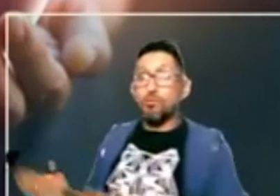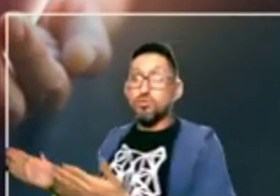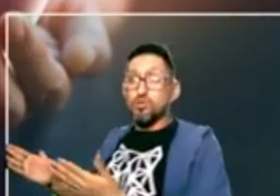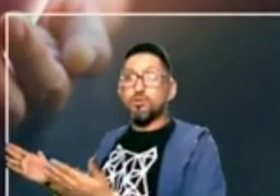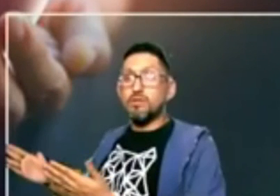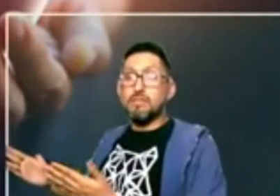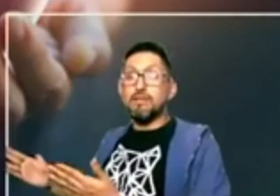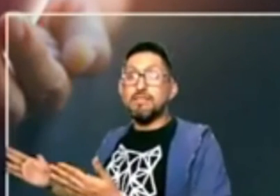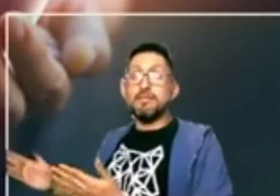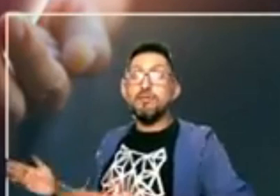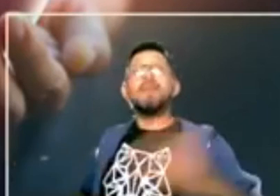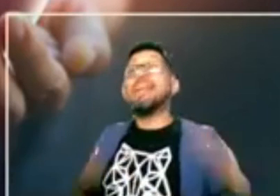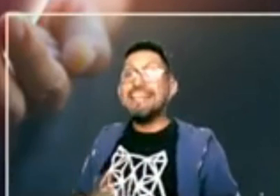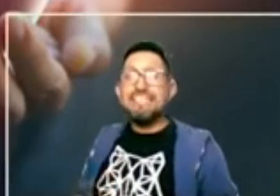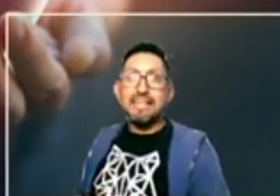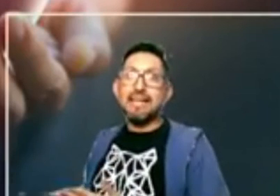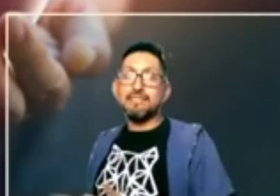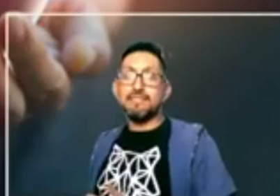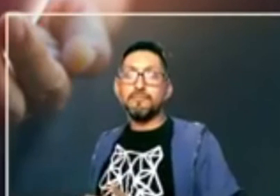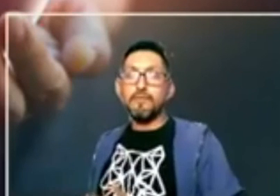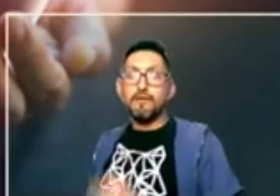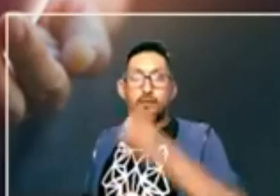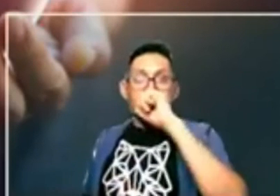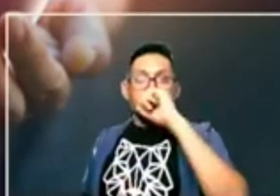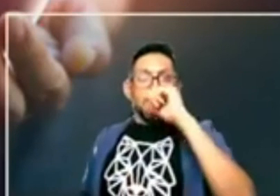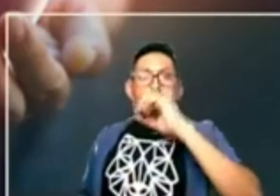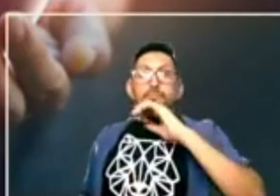la producción desde cero, reciclarlas.